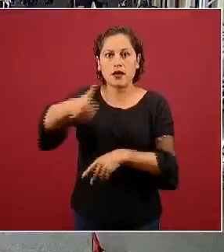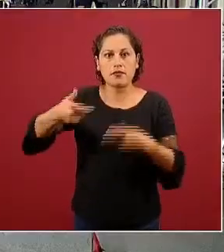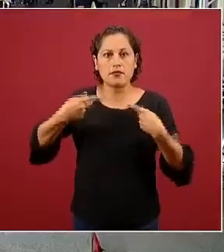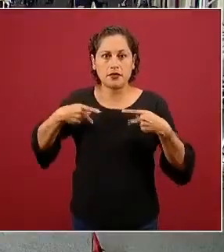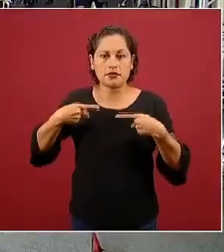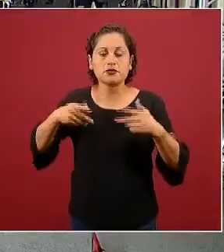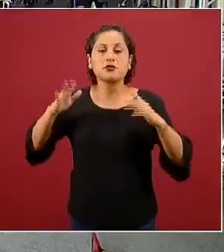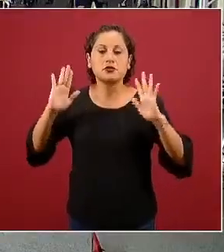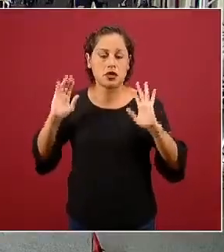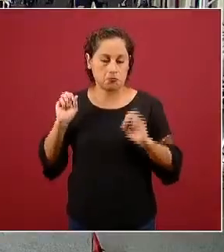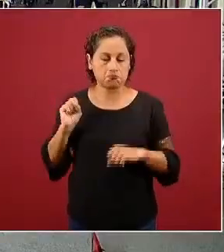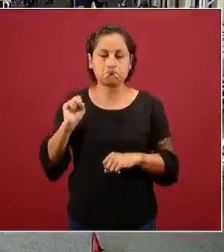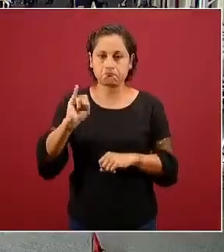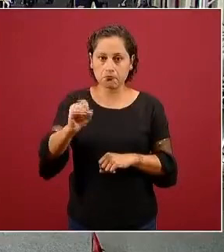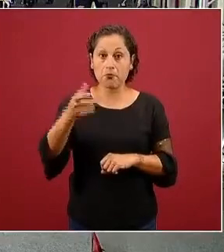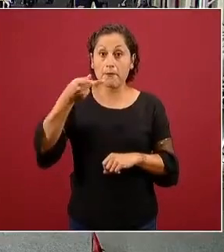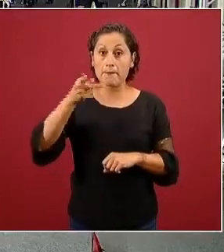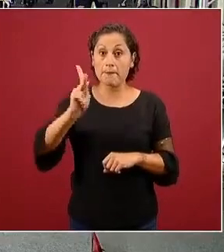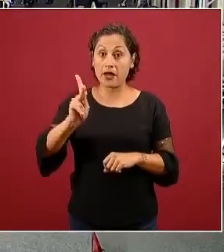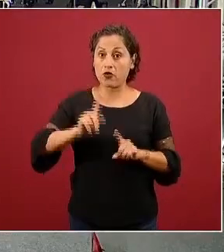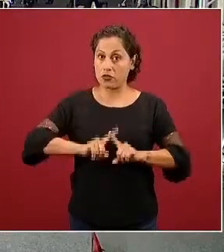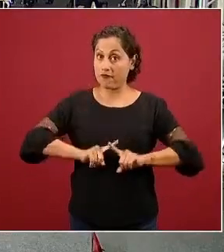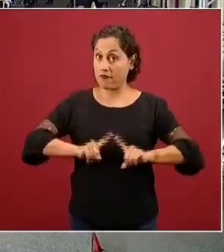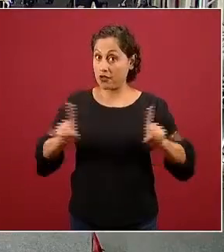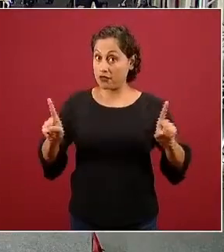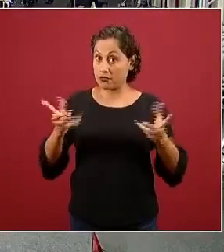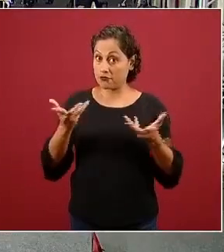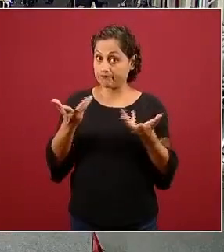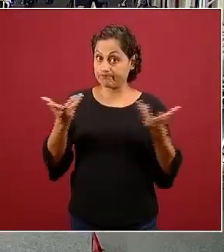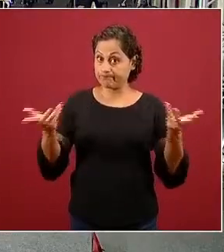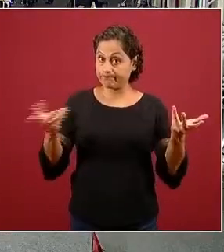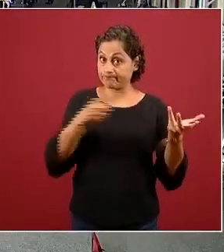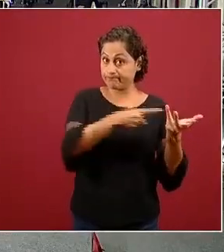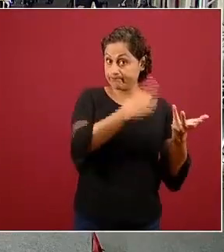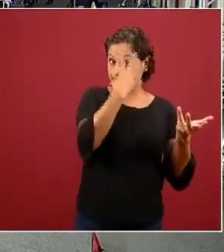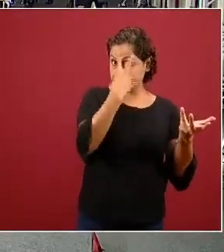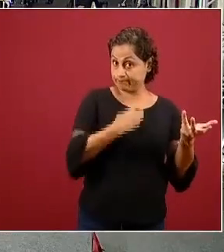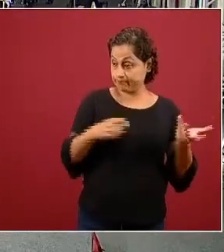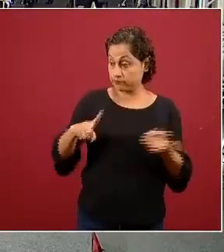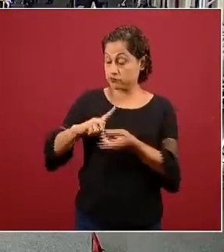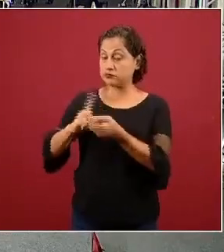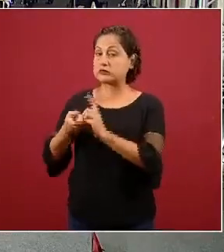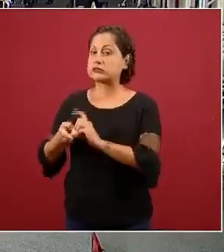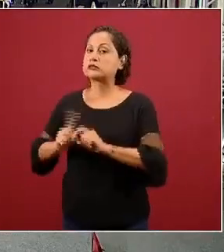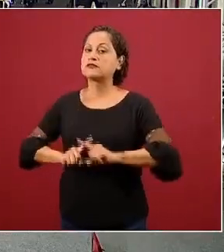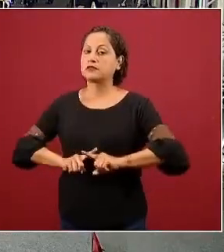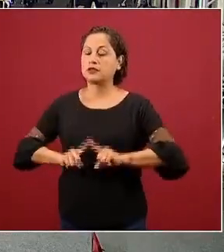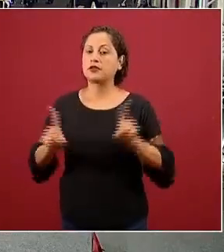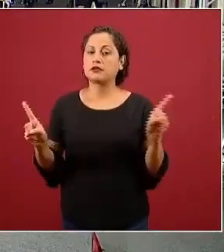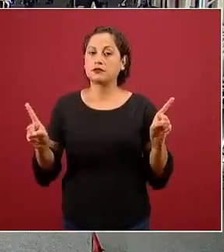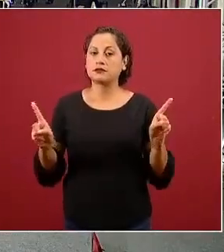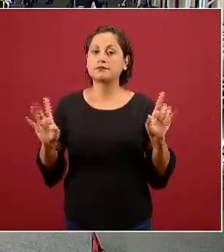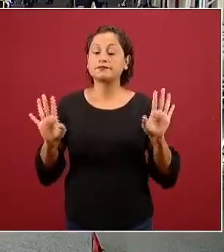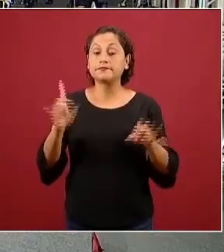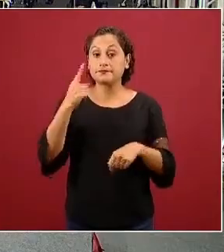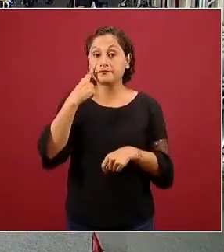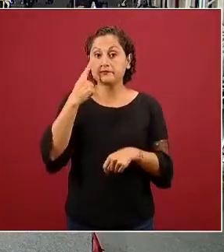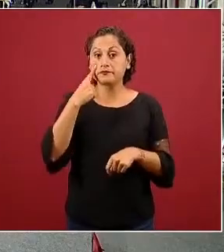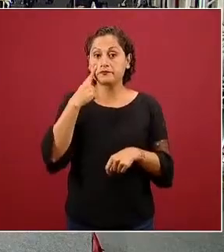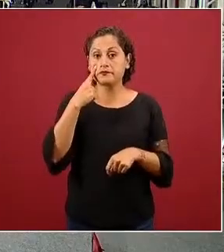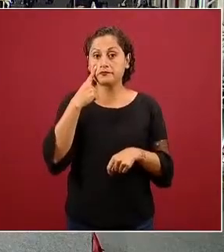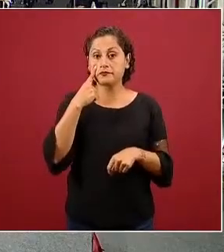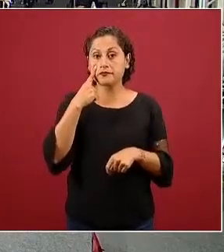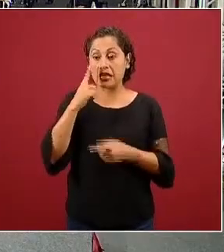que vean que no es lo mismo, la depresión pues sí tiene